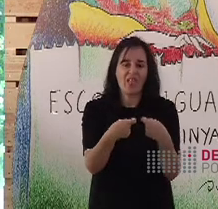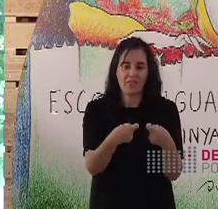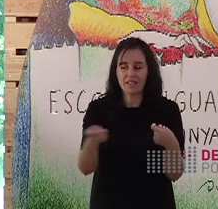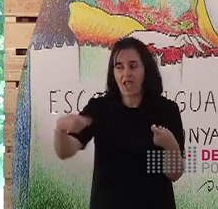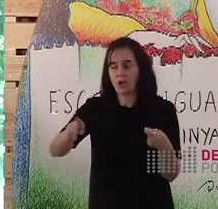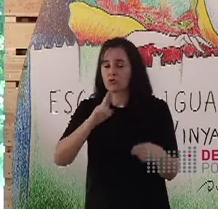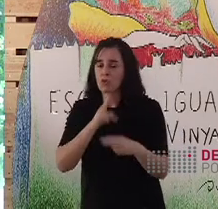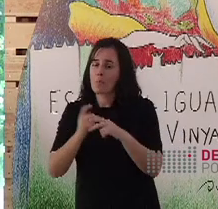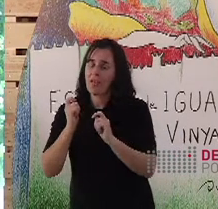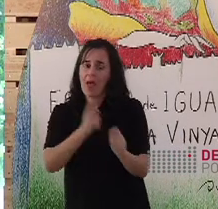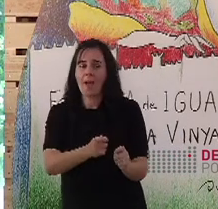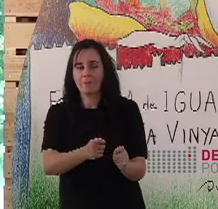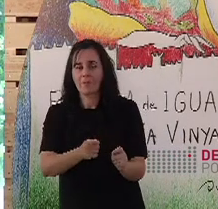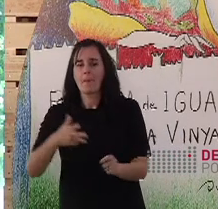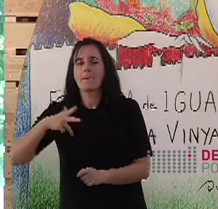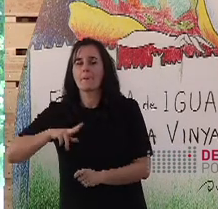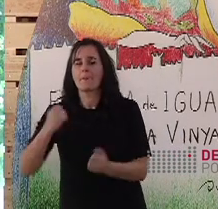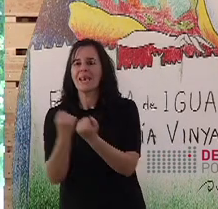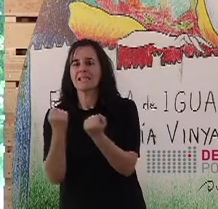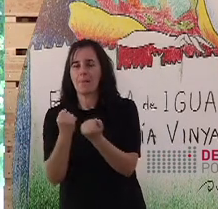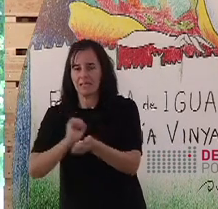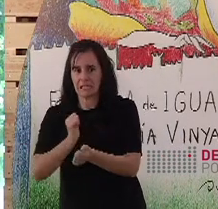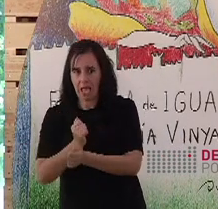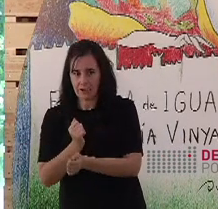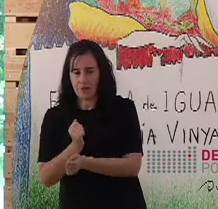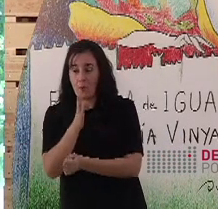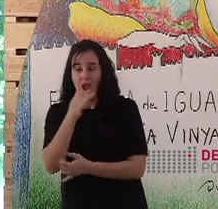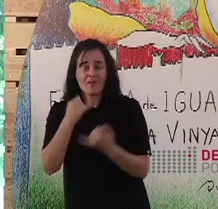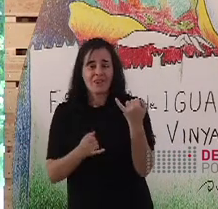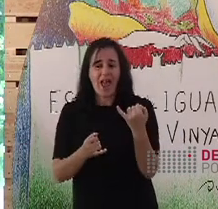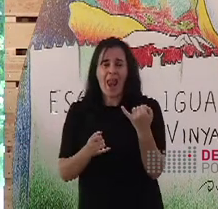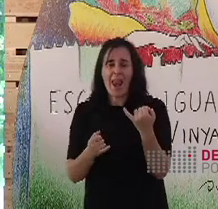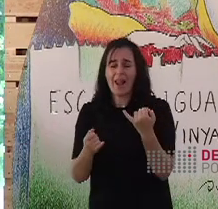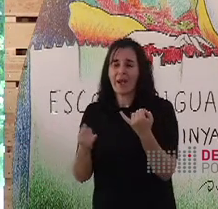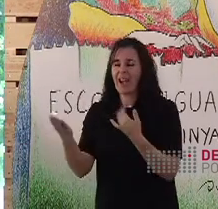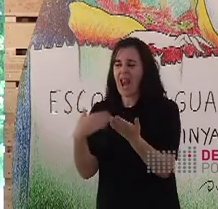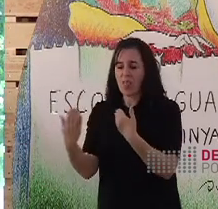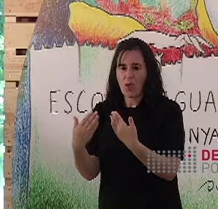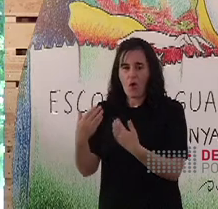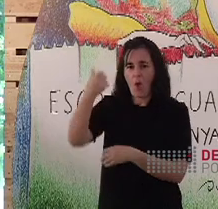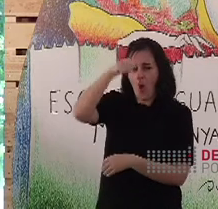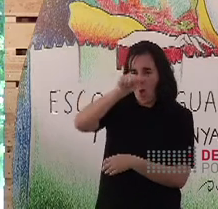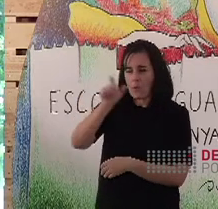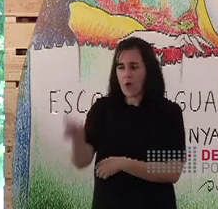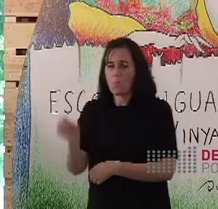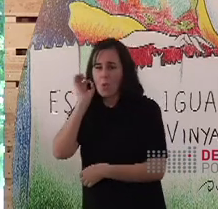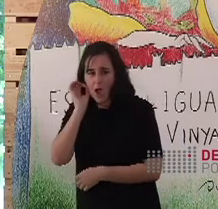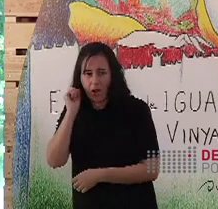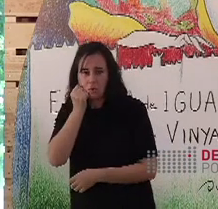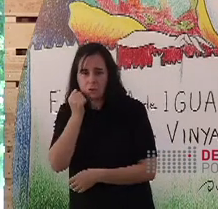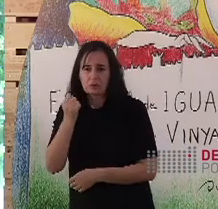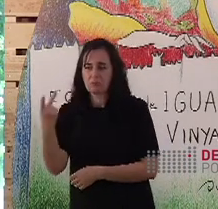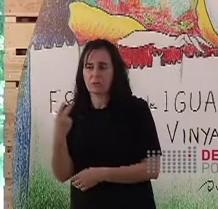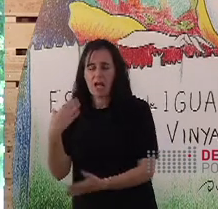prestamistas. Porque ao final, a relación e o vínculo que se establece con que elas denominan moitas prestamistas, que son tratantes